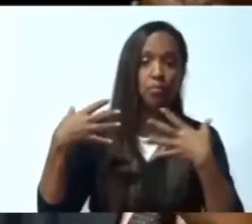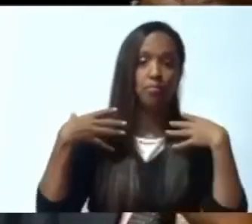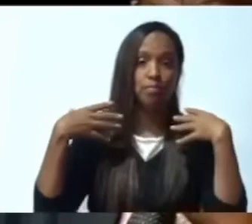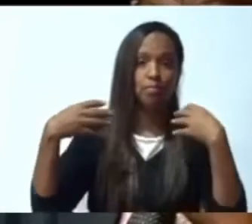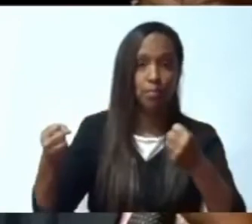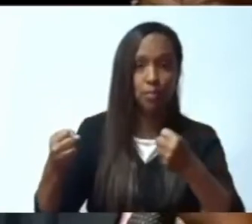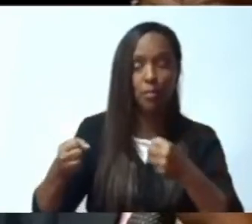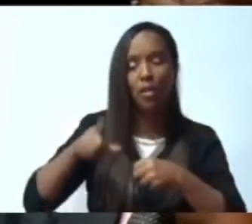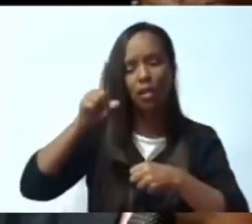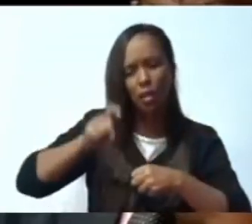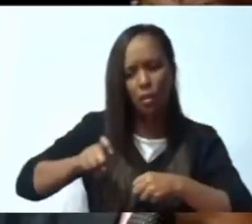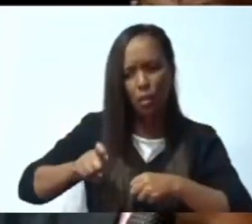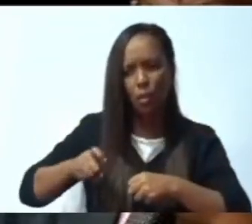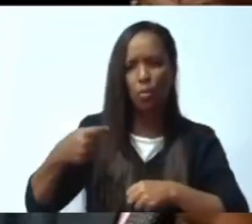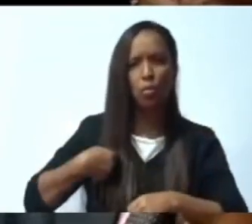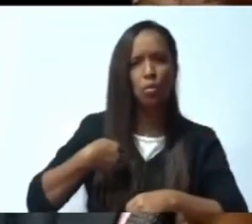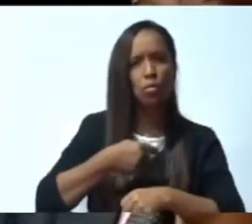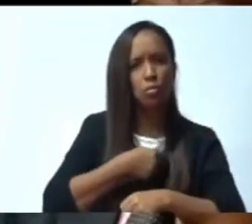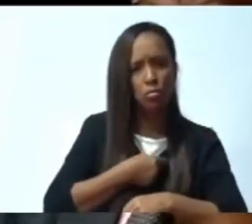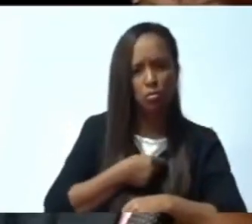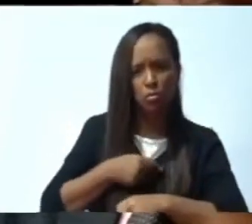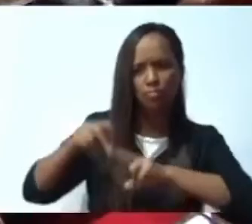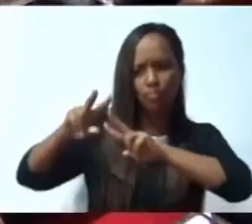del proyecto Muchas gracias